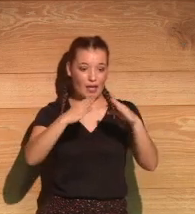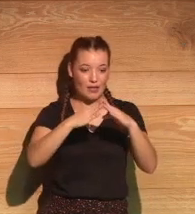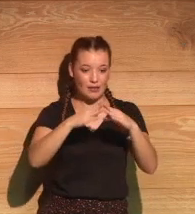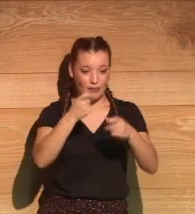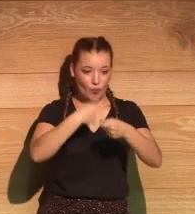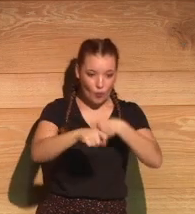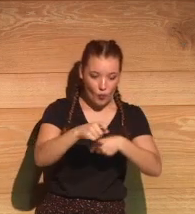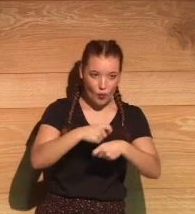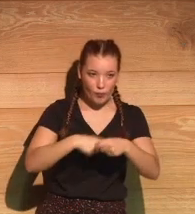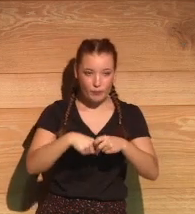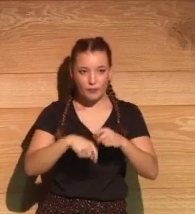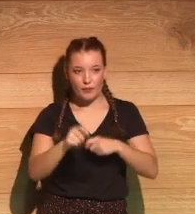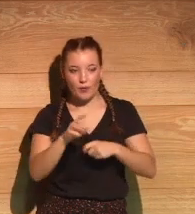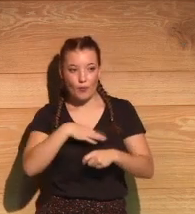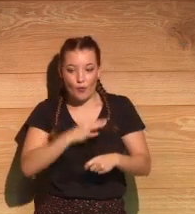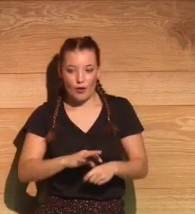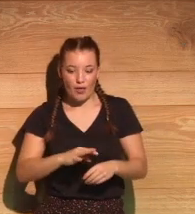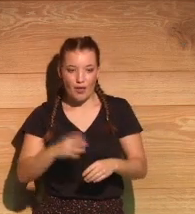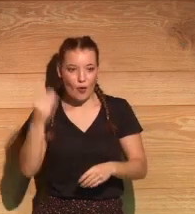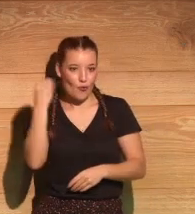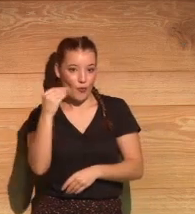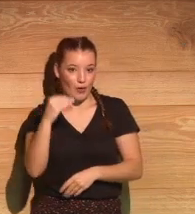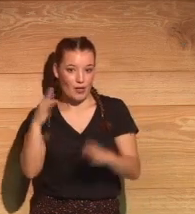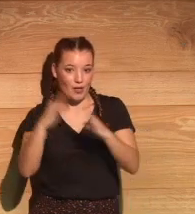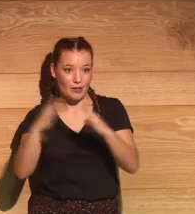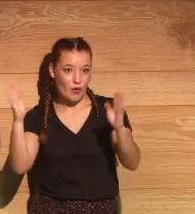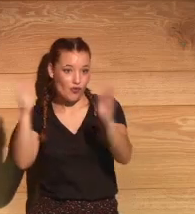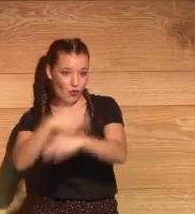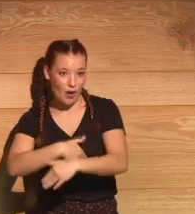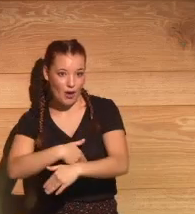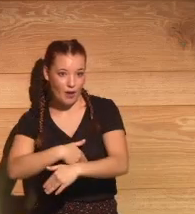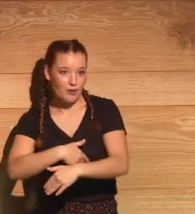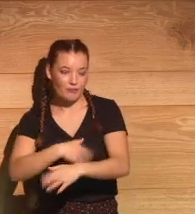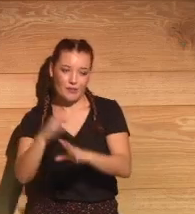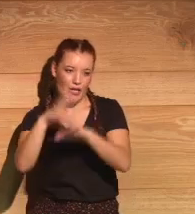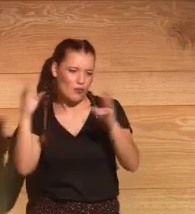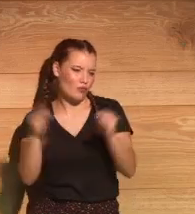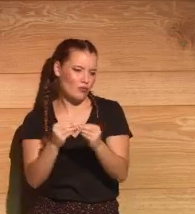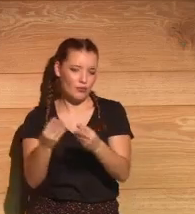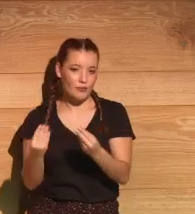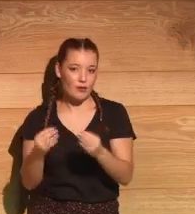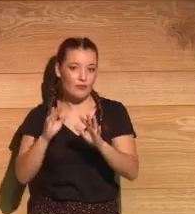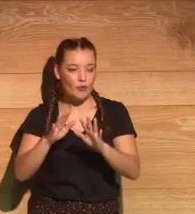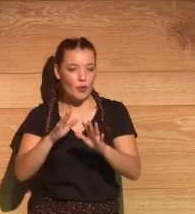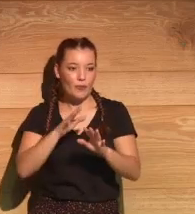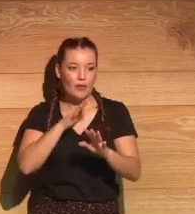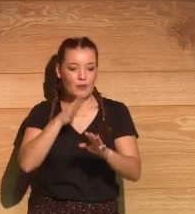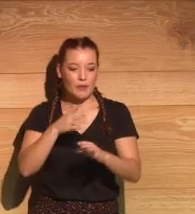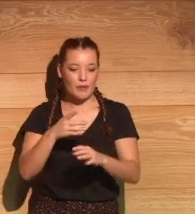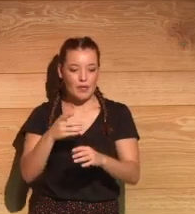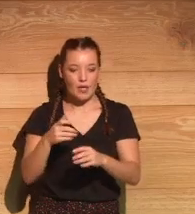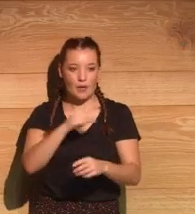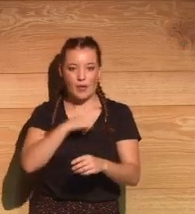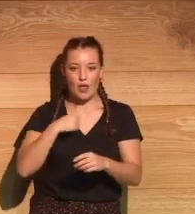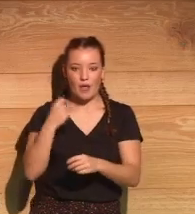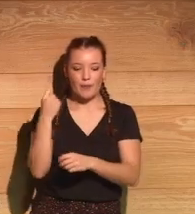adquirir una vivienda, por ejemplo, a los jóvenes, resumiendo mucho, por aquello de empezar a invertir, el dinero, pues eso, los tipos de interés estaban por los suelos, en vez de